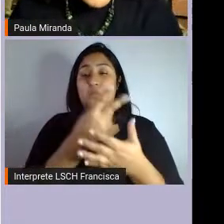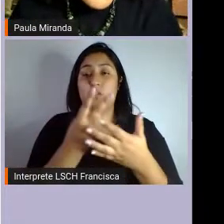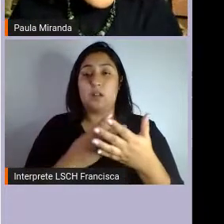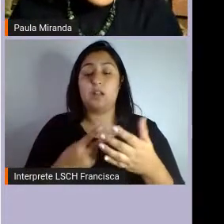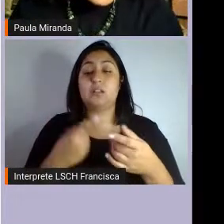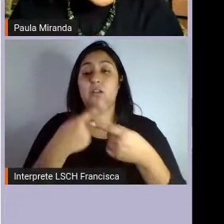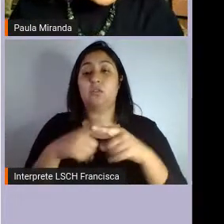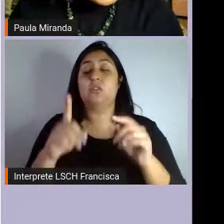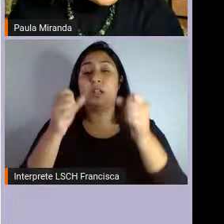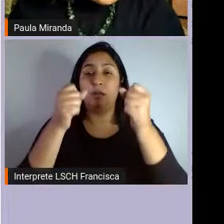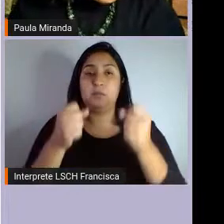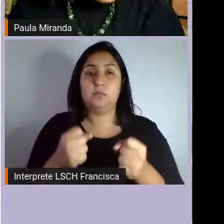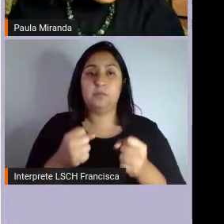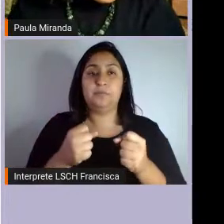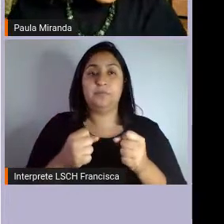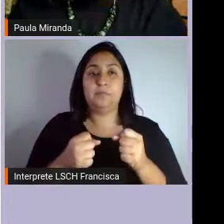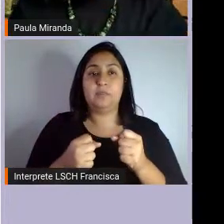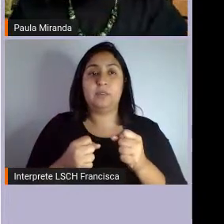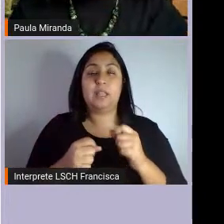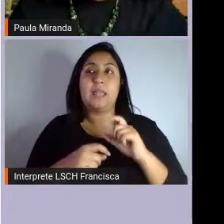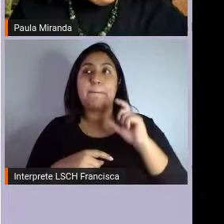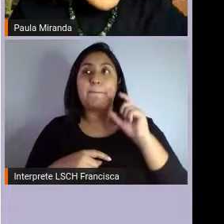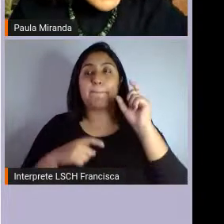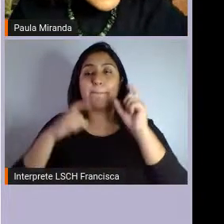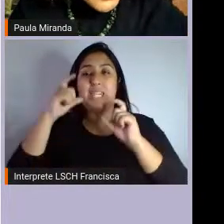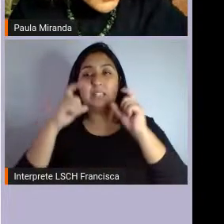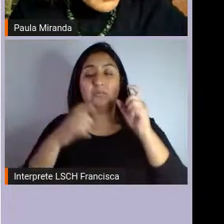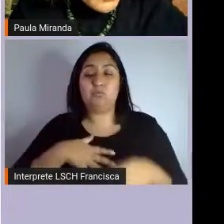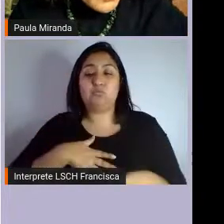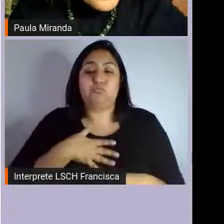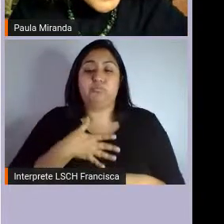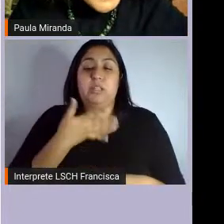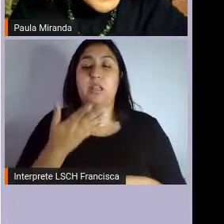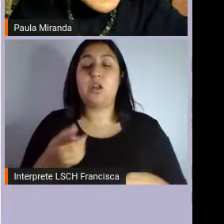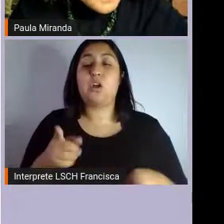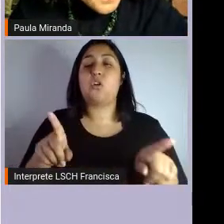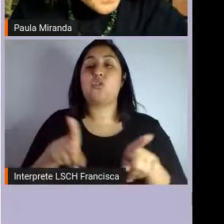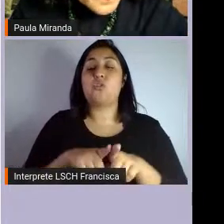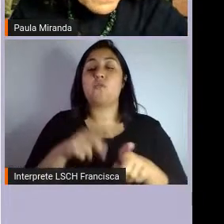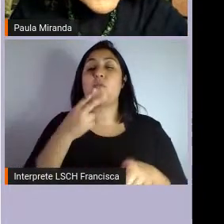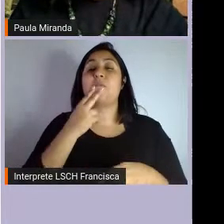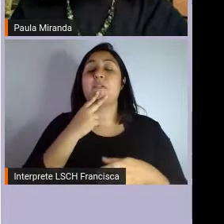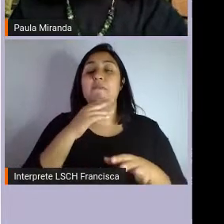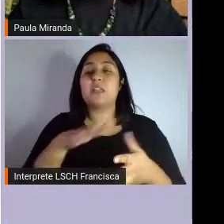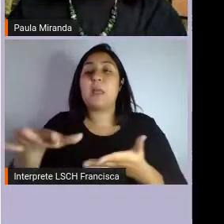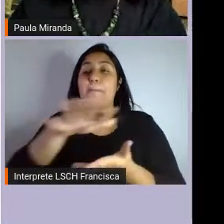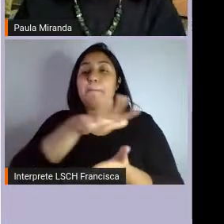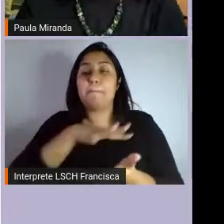de expresión, de cómo habitar los espacios, de cómo